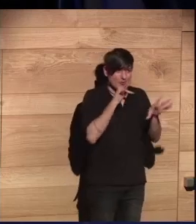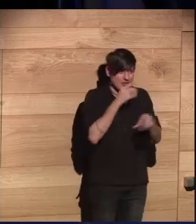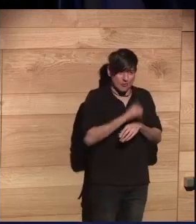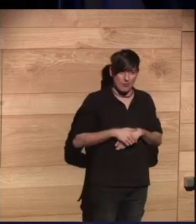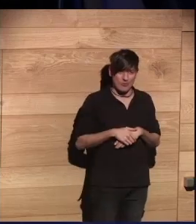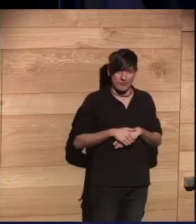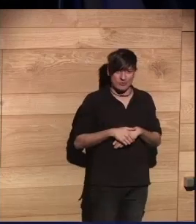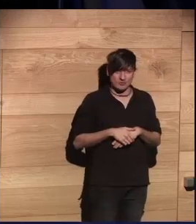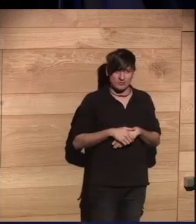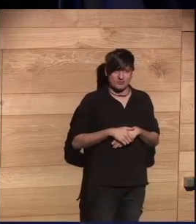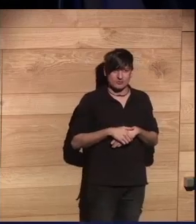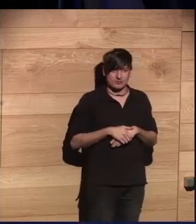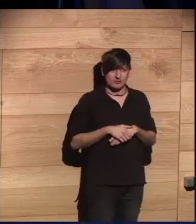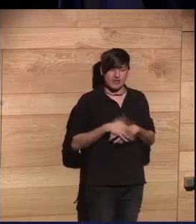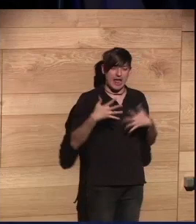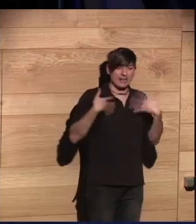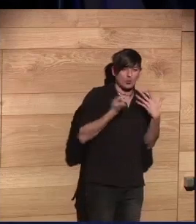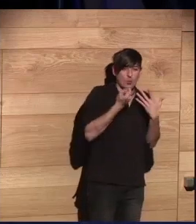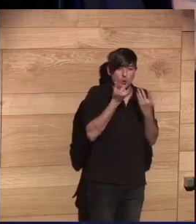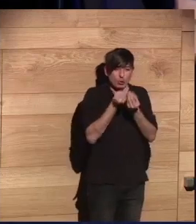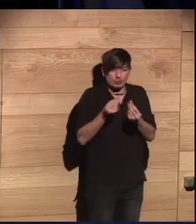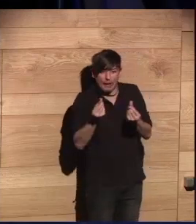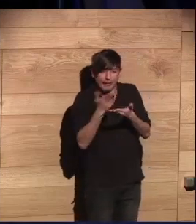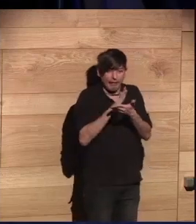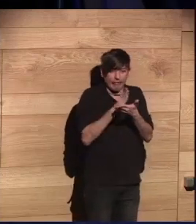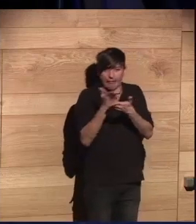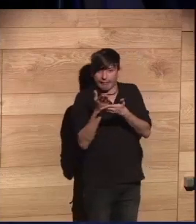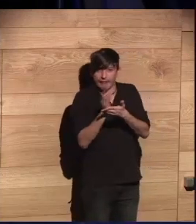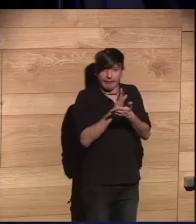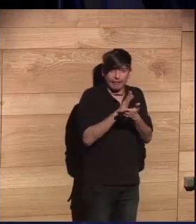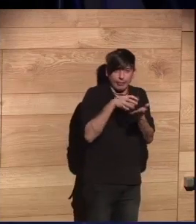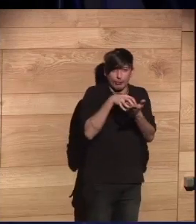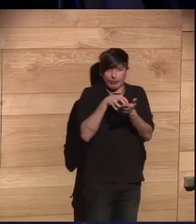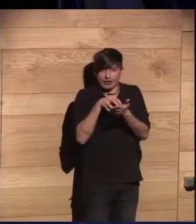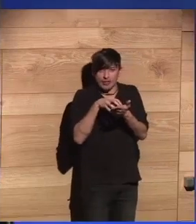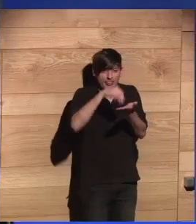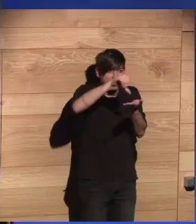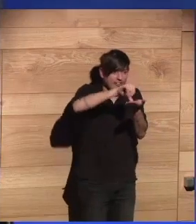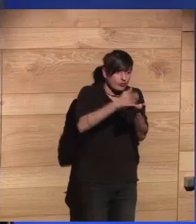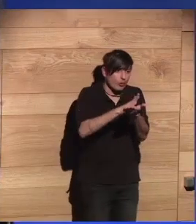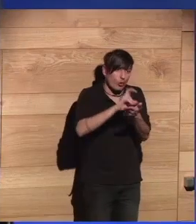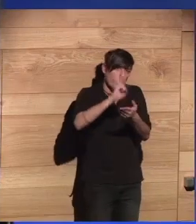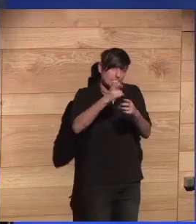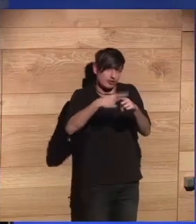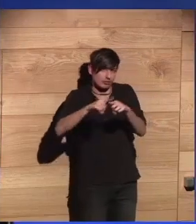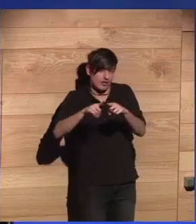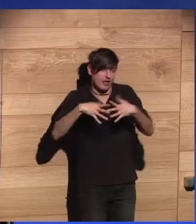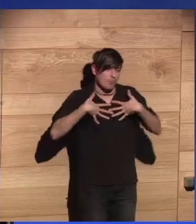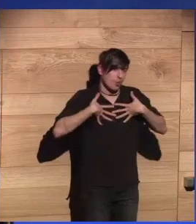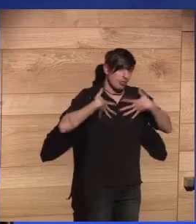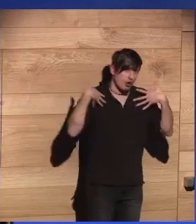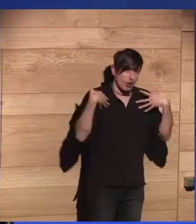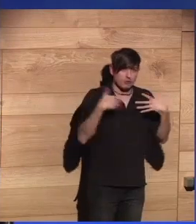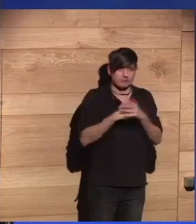No. Estaba No, pero aparte- quasi allegretto, un poco più... Y estaba... El centro estaba en otra cosa para Beethoven. Exactamente. Estaba Entonces- puesto en la emoción y en